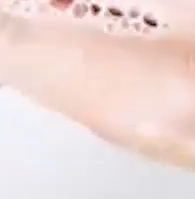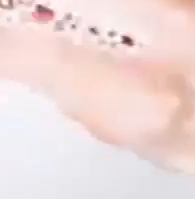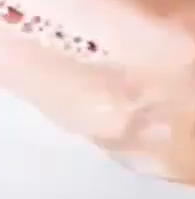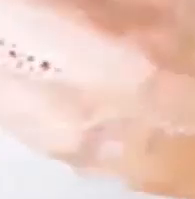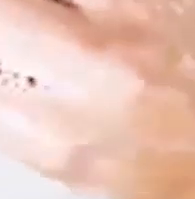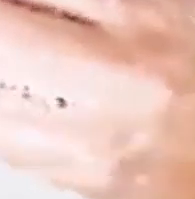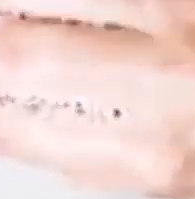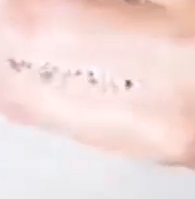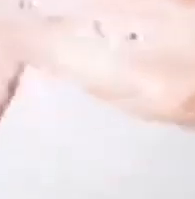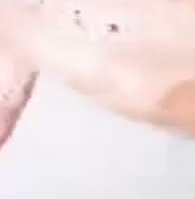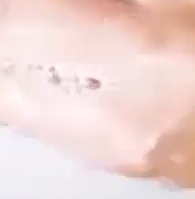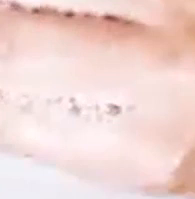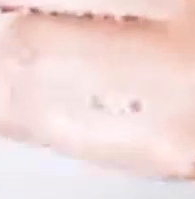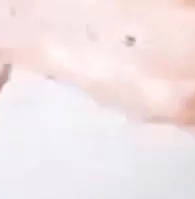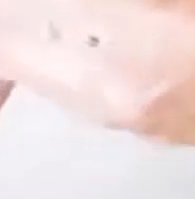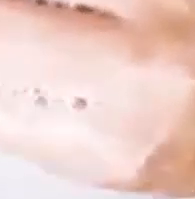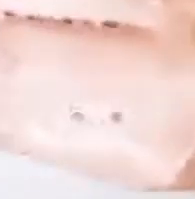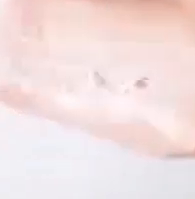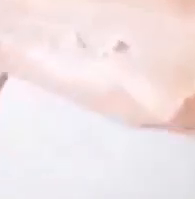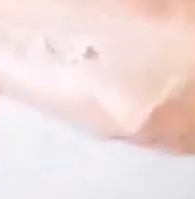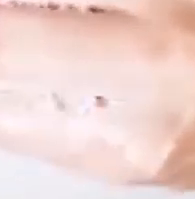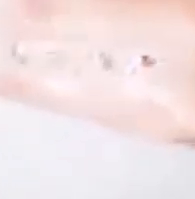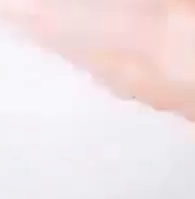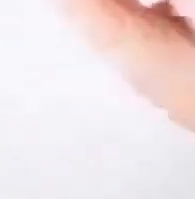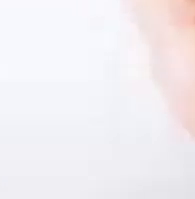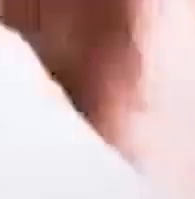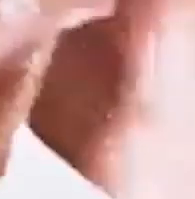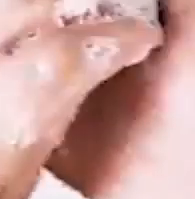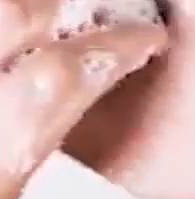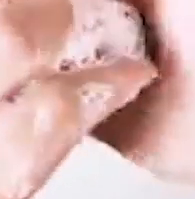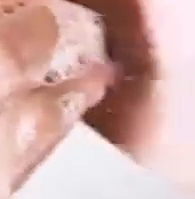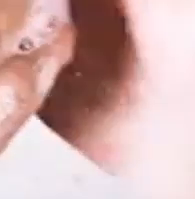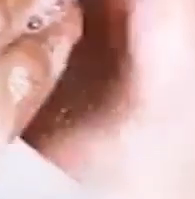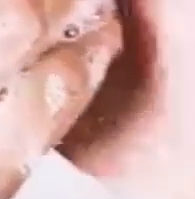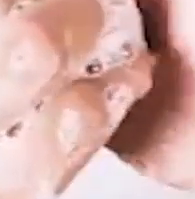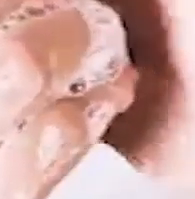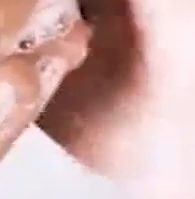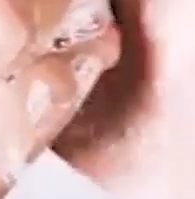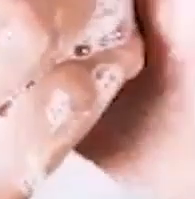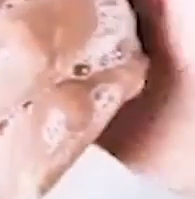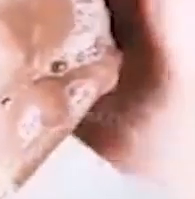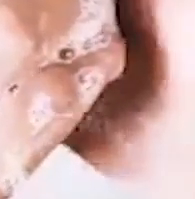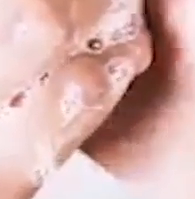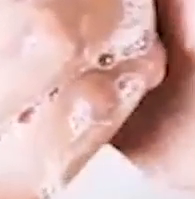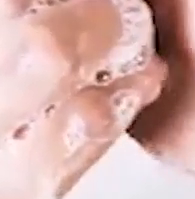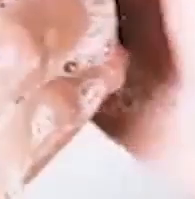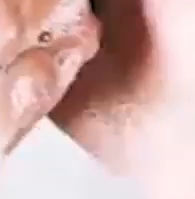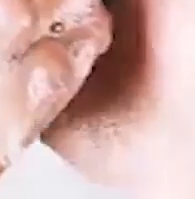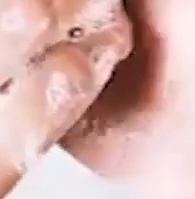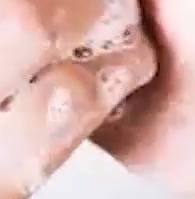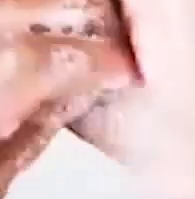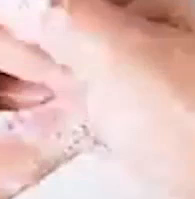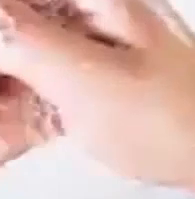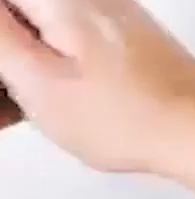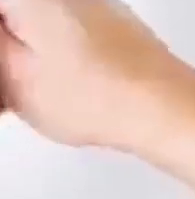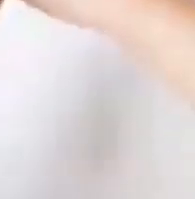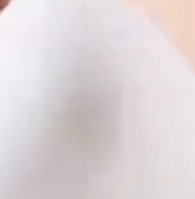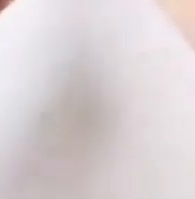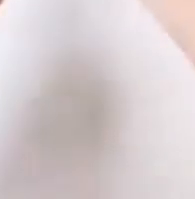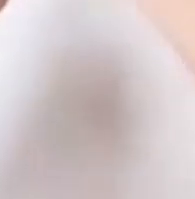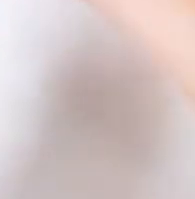viceversa. Frótese la punta de los dedos de la mano derecha con la palma de la mano izquierda, haciendo un movimiento de rotación y